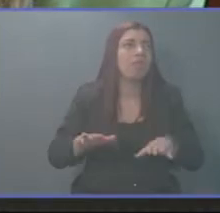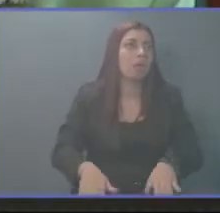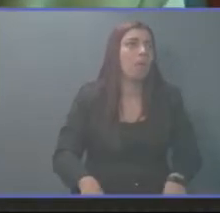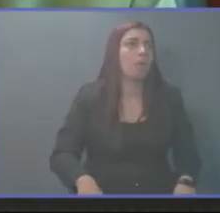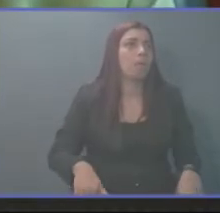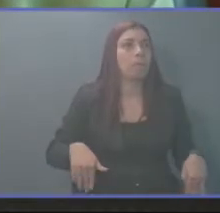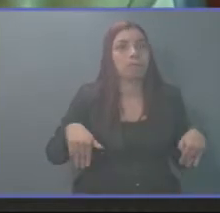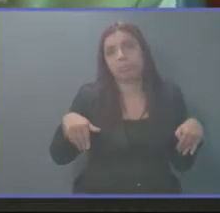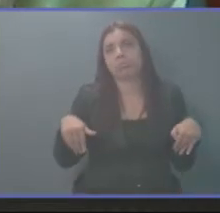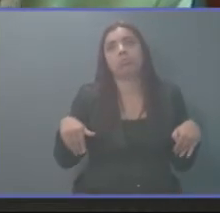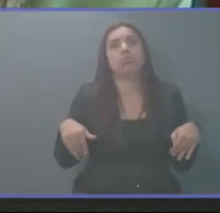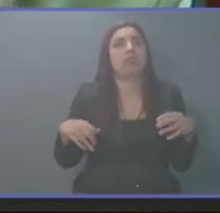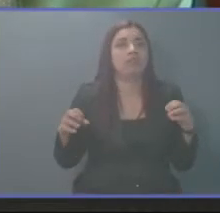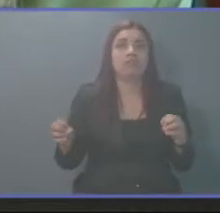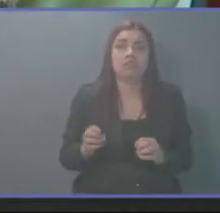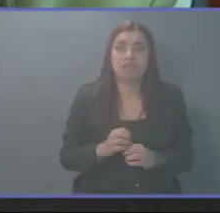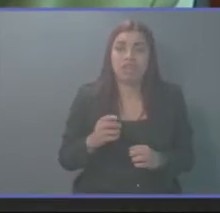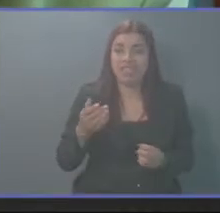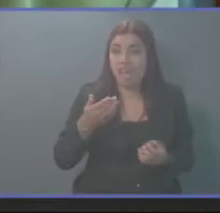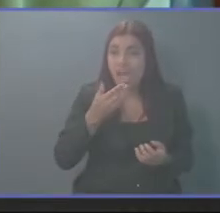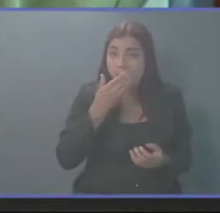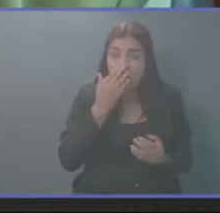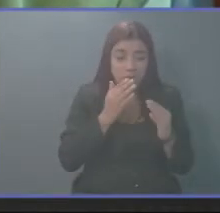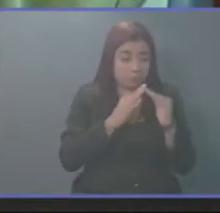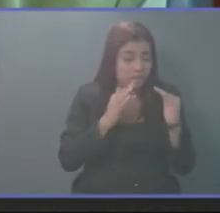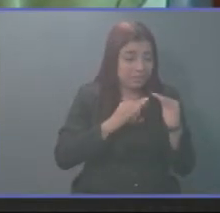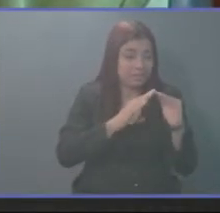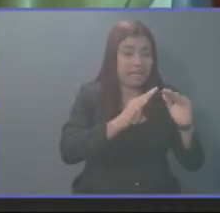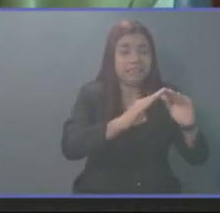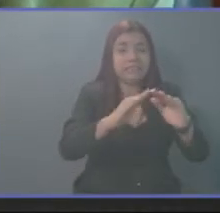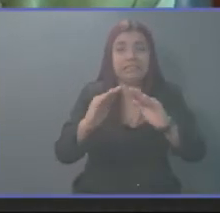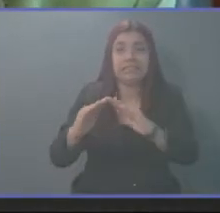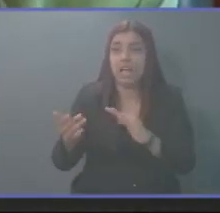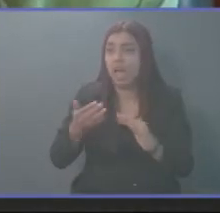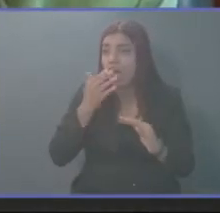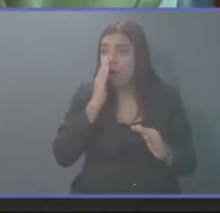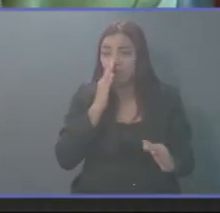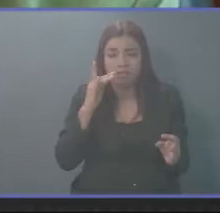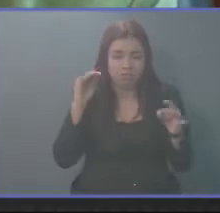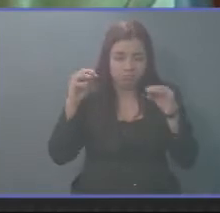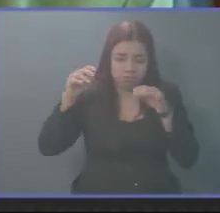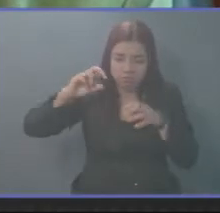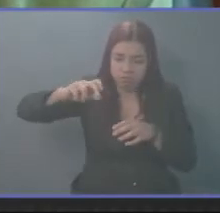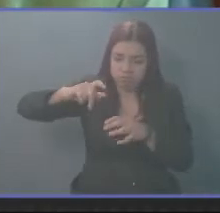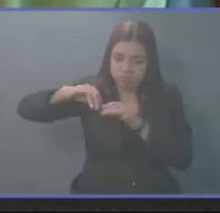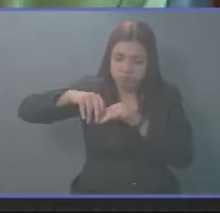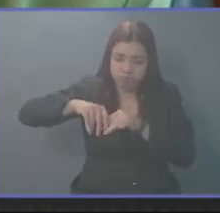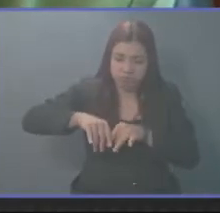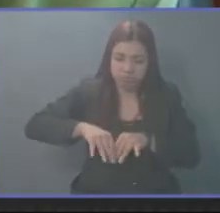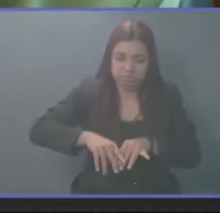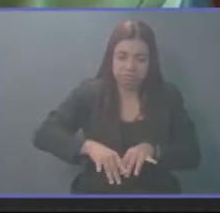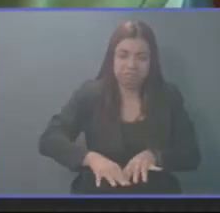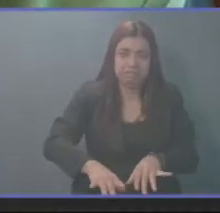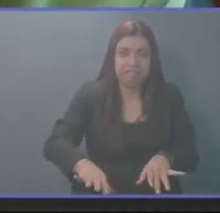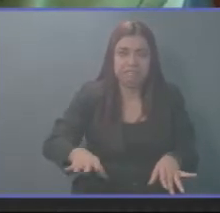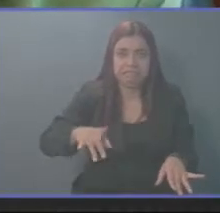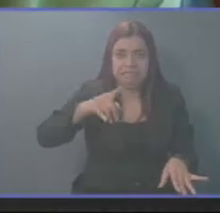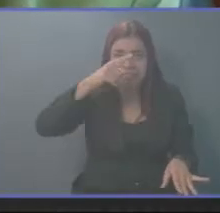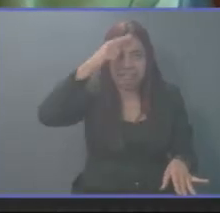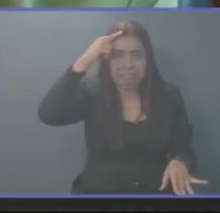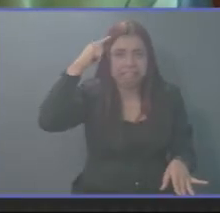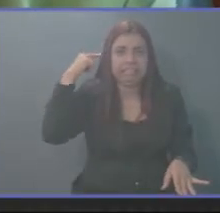eso, recibimos agua con sedimento negro, con mal sabor.